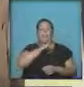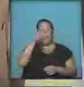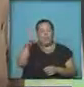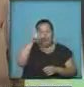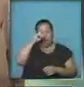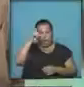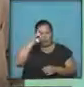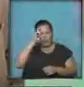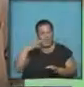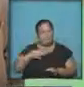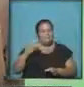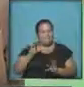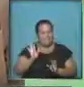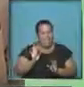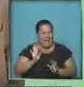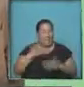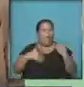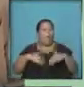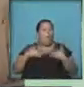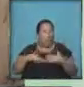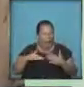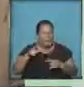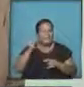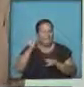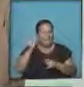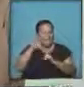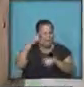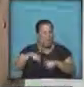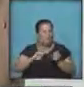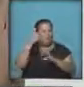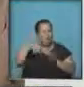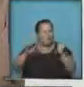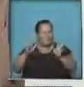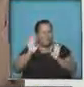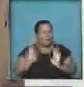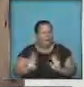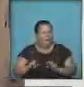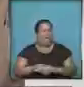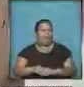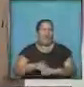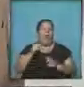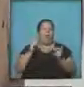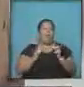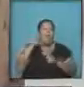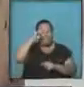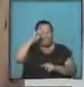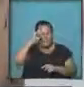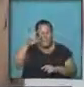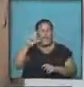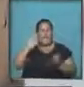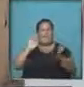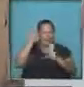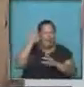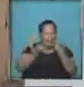un servicio especializado, un servicio de guardia. Están muy preparados en esta época habitualmente, ¿sí?, ciertos centros como Hospital del